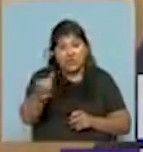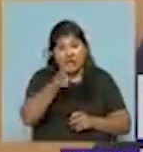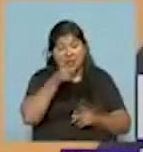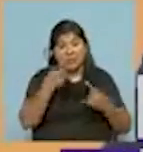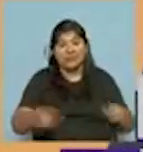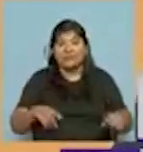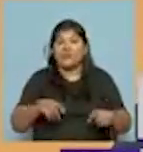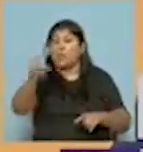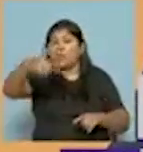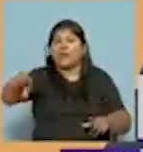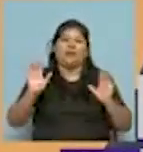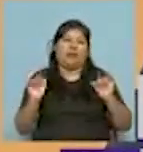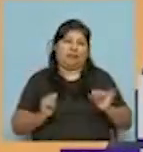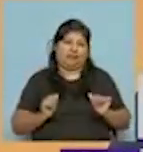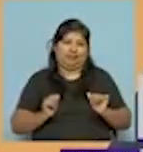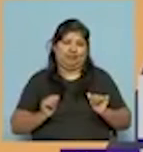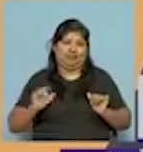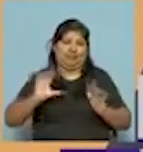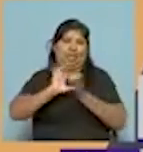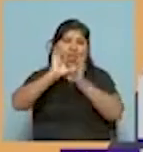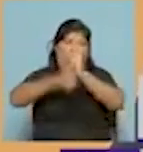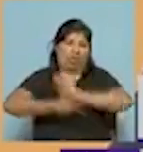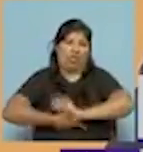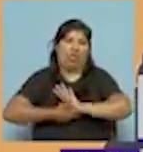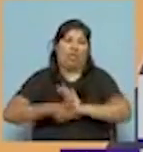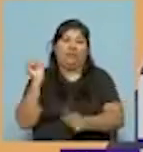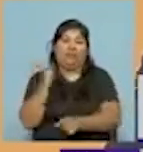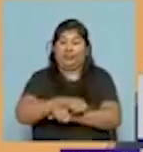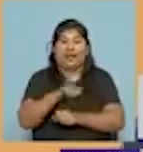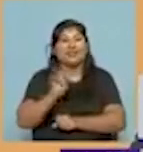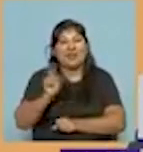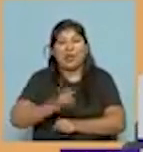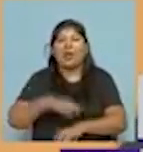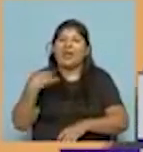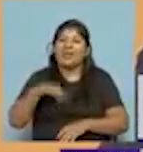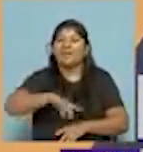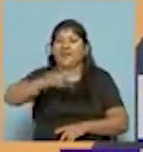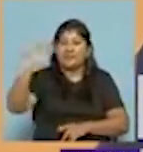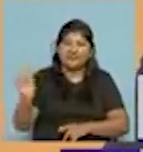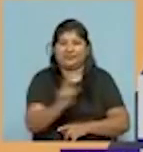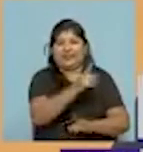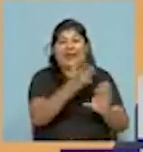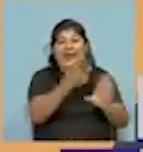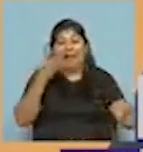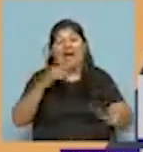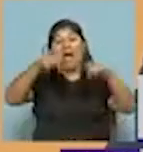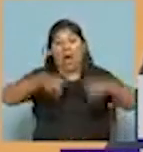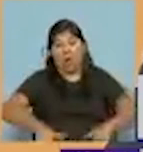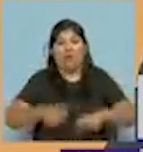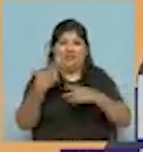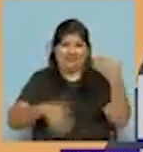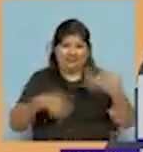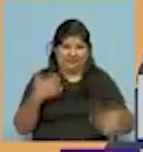dejarse estar y hacer el trámite ahora aprovechar que todavía seguimos de vacaciones que por ahí tenemos tiempo